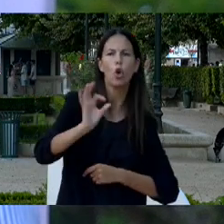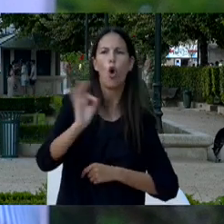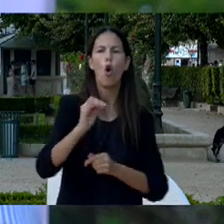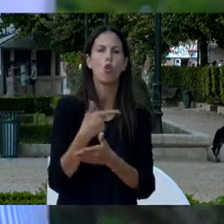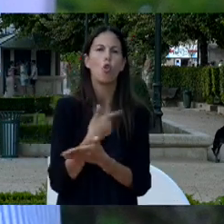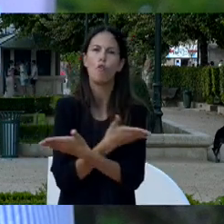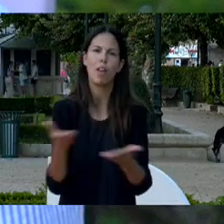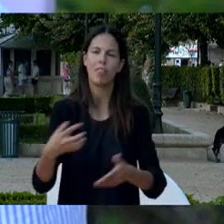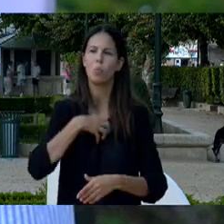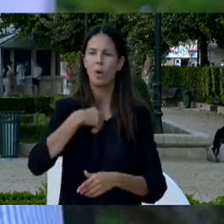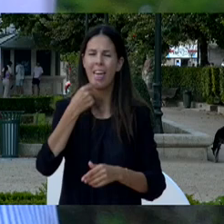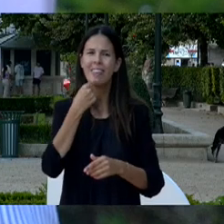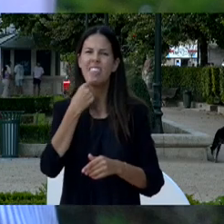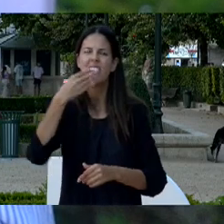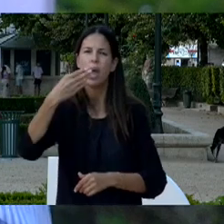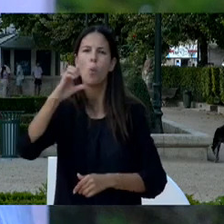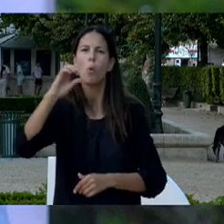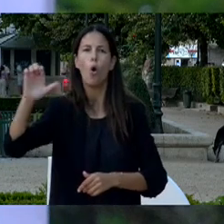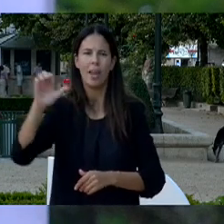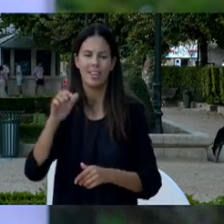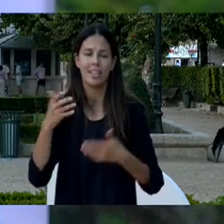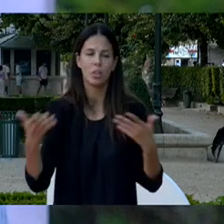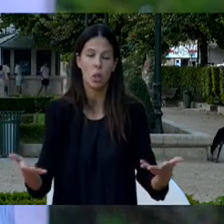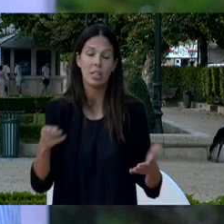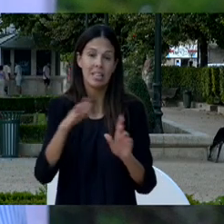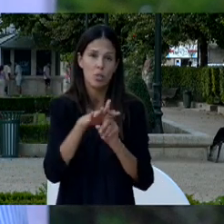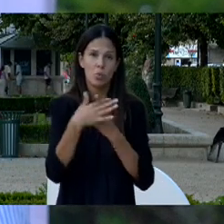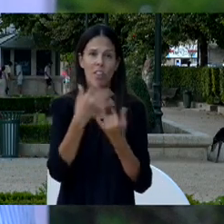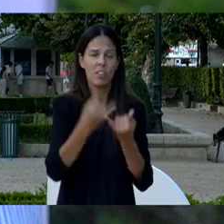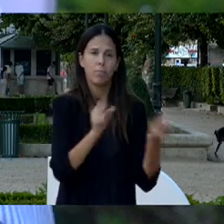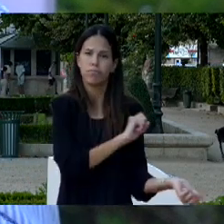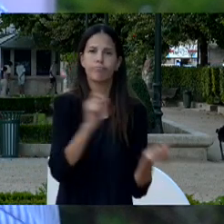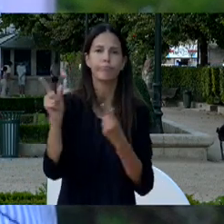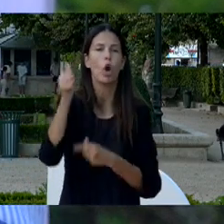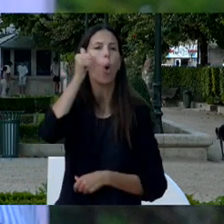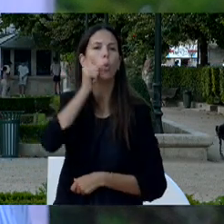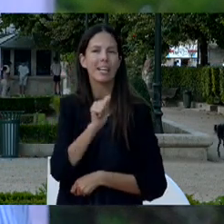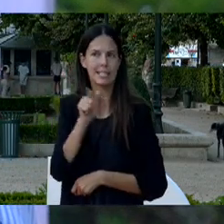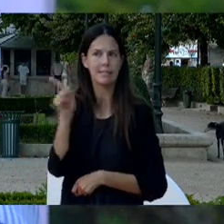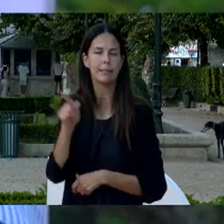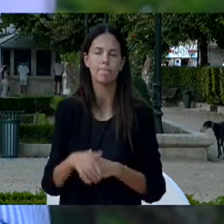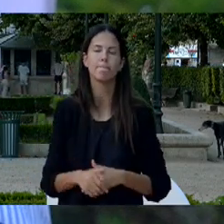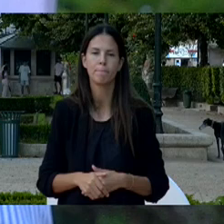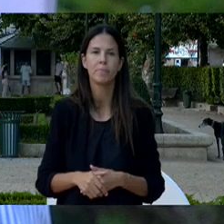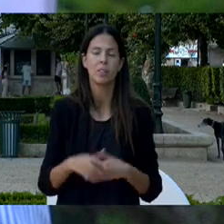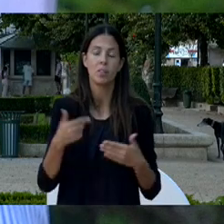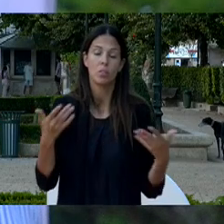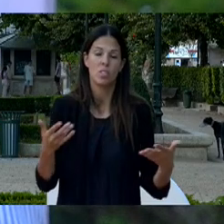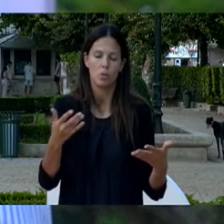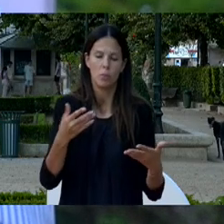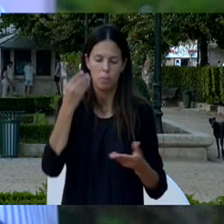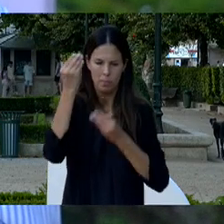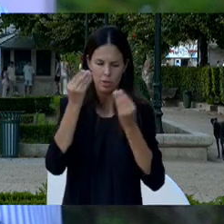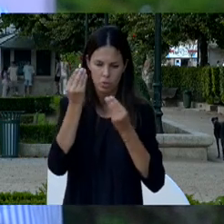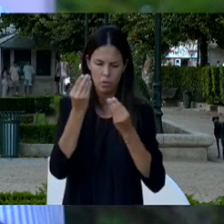textualmente o Boletín Oficial do Estado. En estas circunstancias, marcha para Ourense. Creo que é fácil comprender o difícil